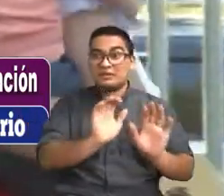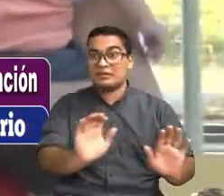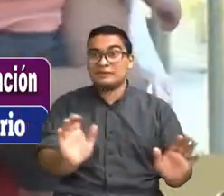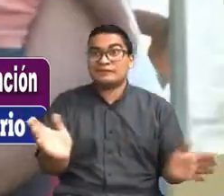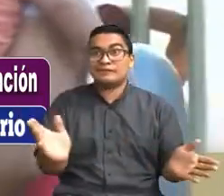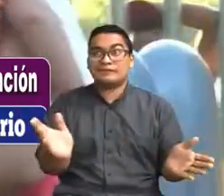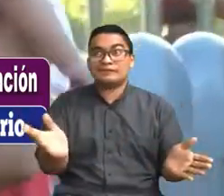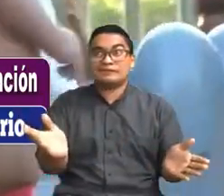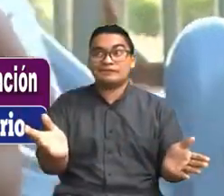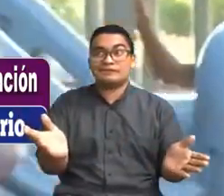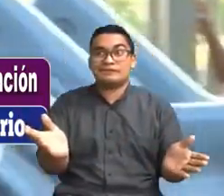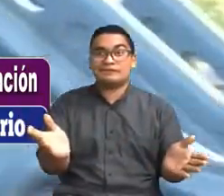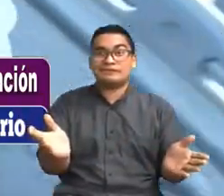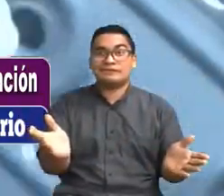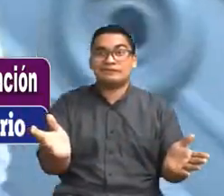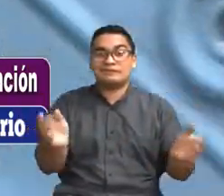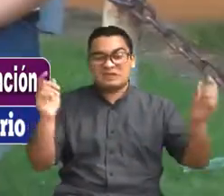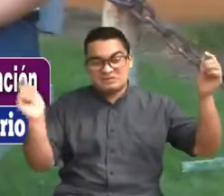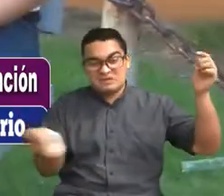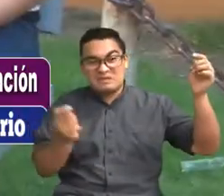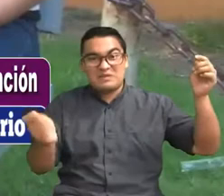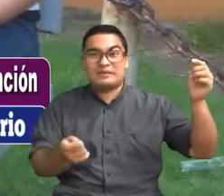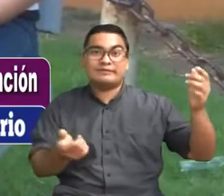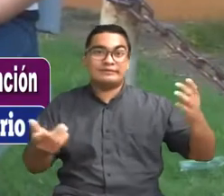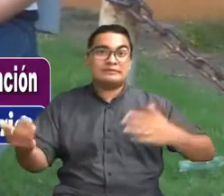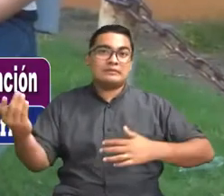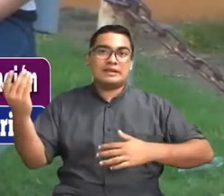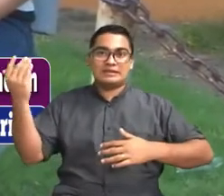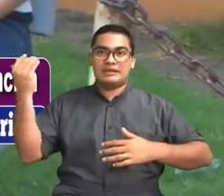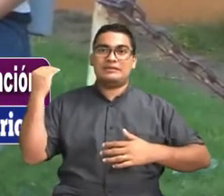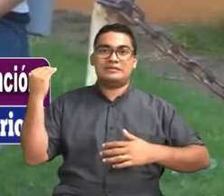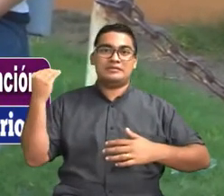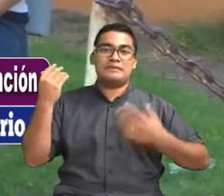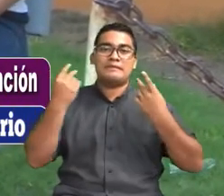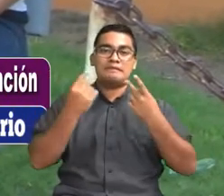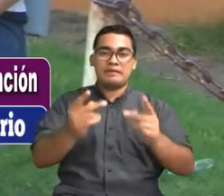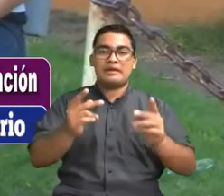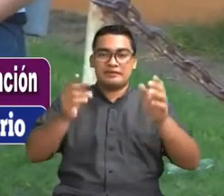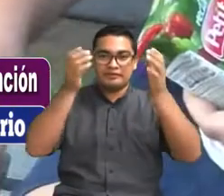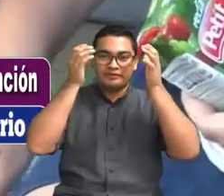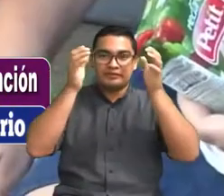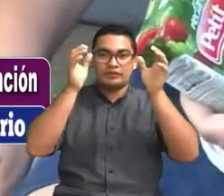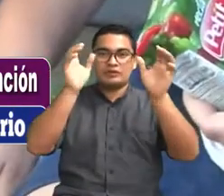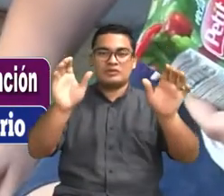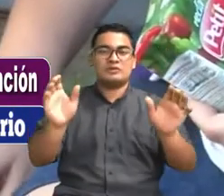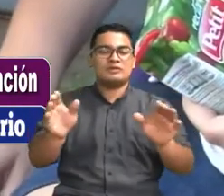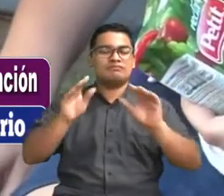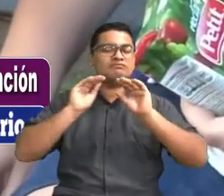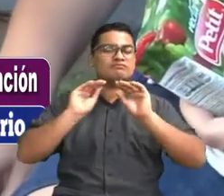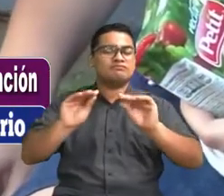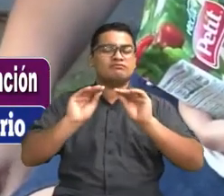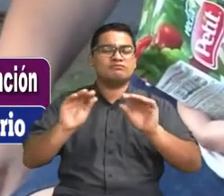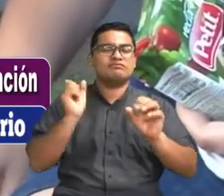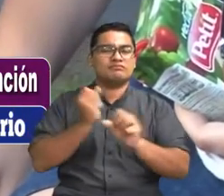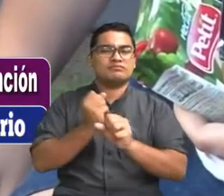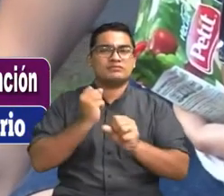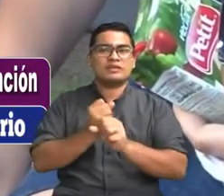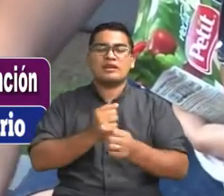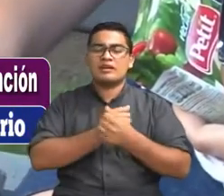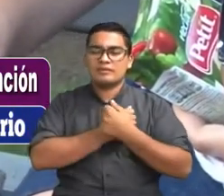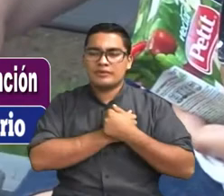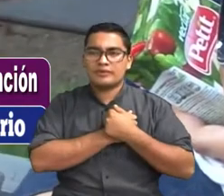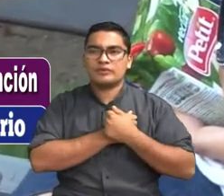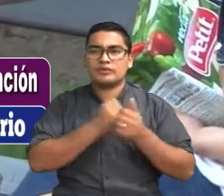Okay. Sin embargo, la cultura, la enseñanza de trabajar con amor,